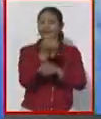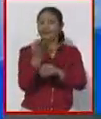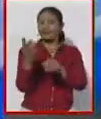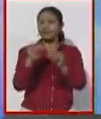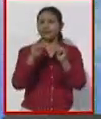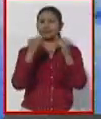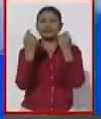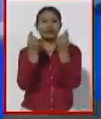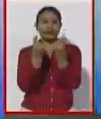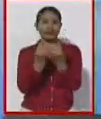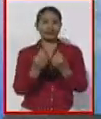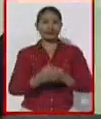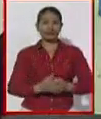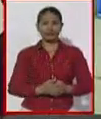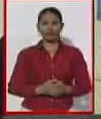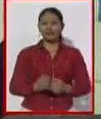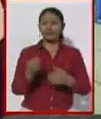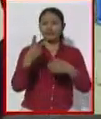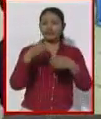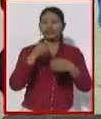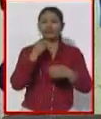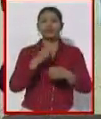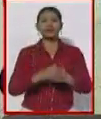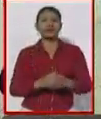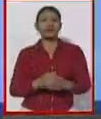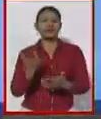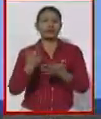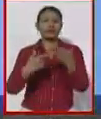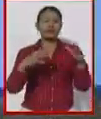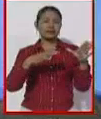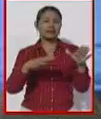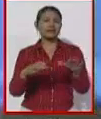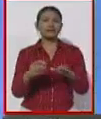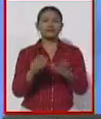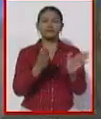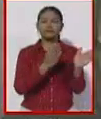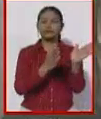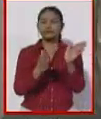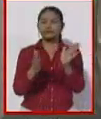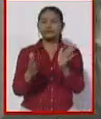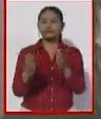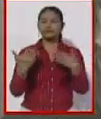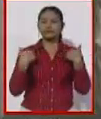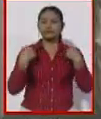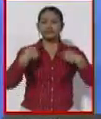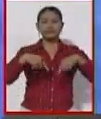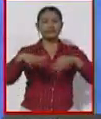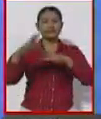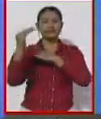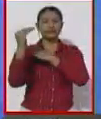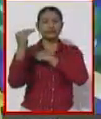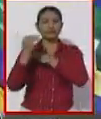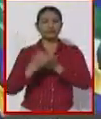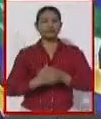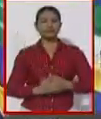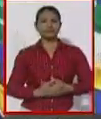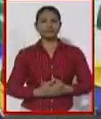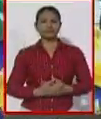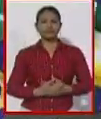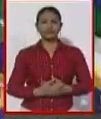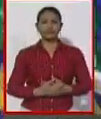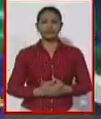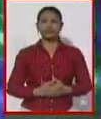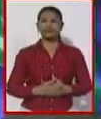ya las comisiones que han confirmado su participación para todo lo que va a ser la logística y que saldrán de Santa Cruz en estas próximas